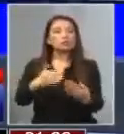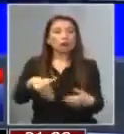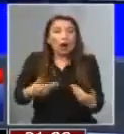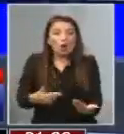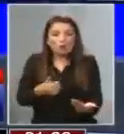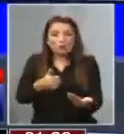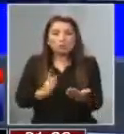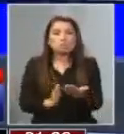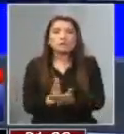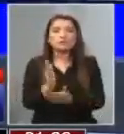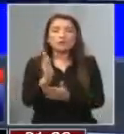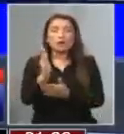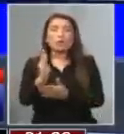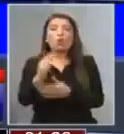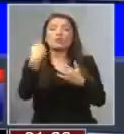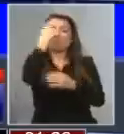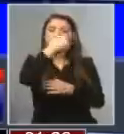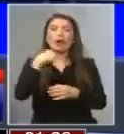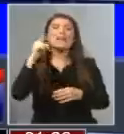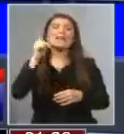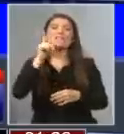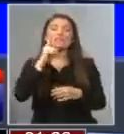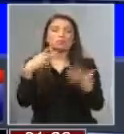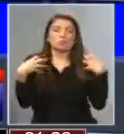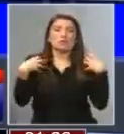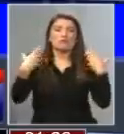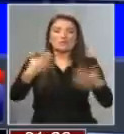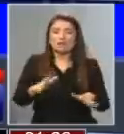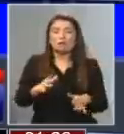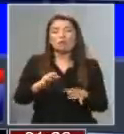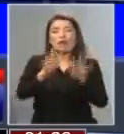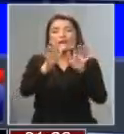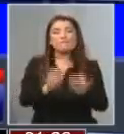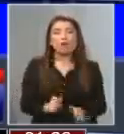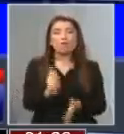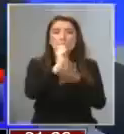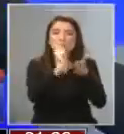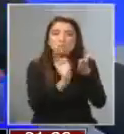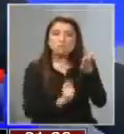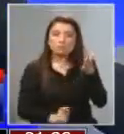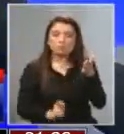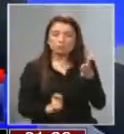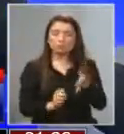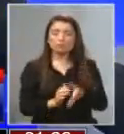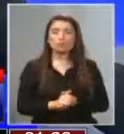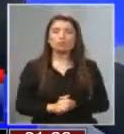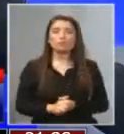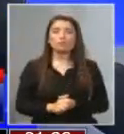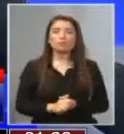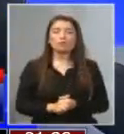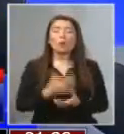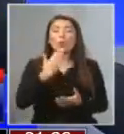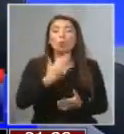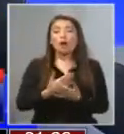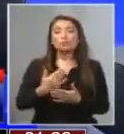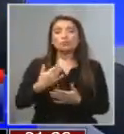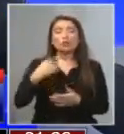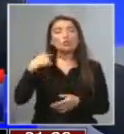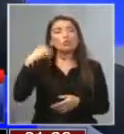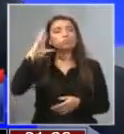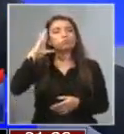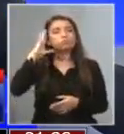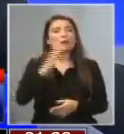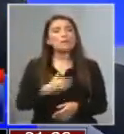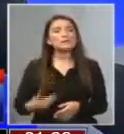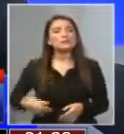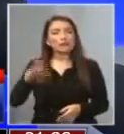los rostros visibles ya, en específico, porque van a tener que redactar este informe? Bueno, lo que yo creo... Cuando uno escucha el anuncio hecho por la presidenta,